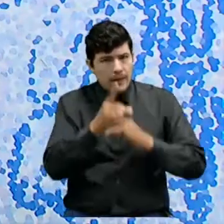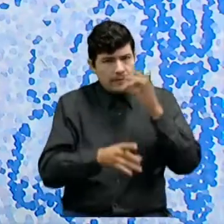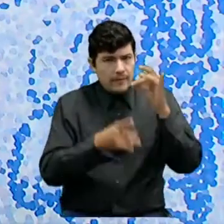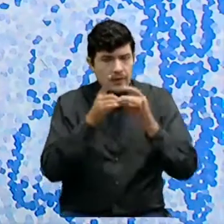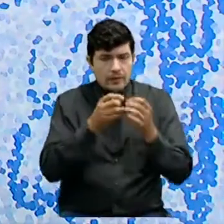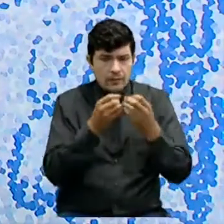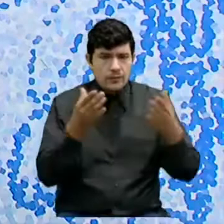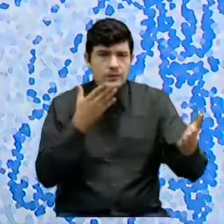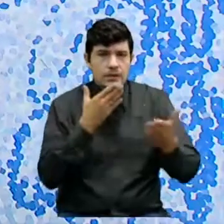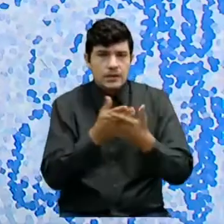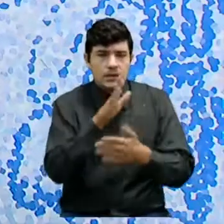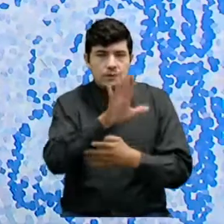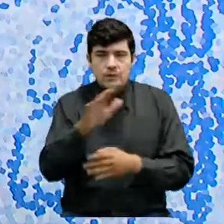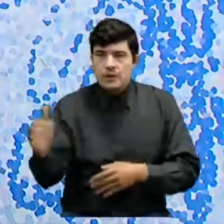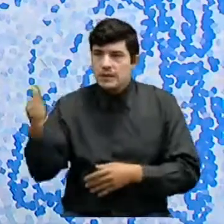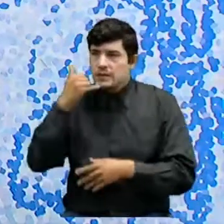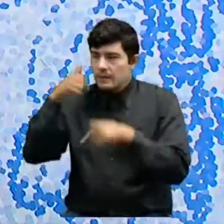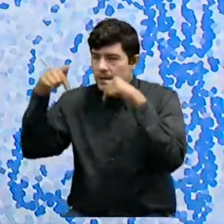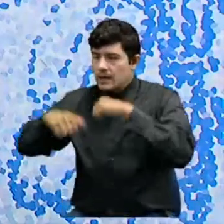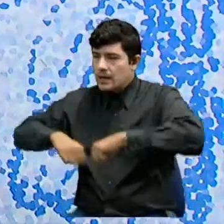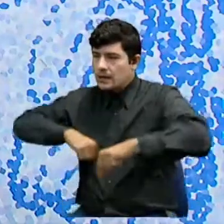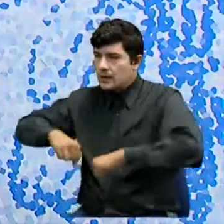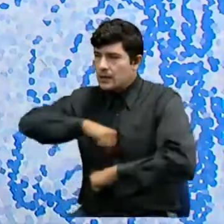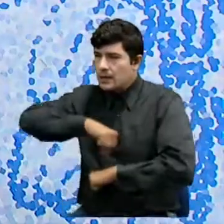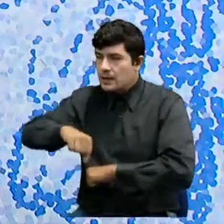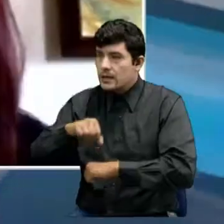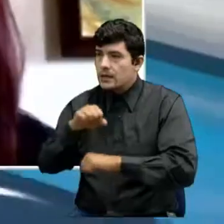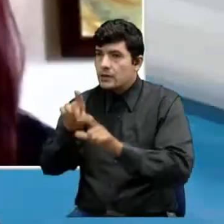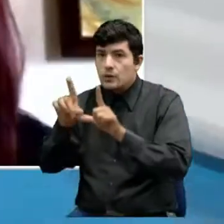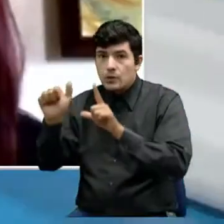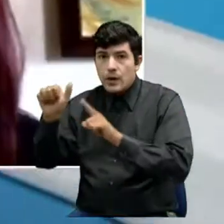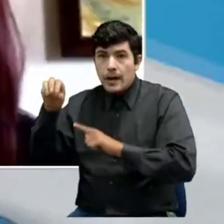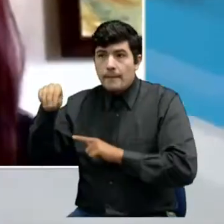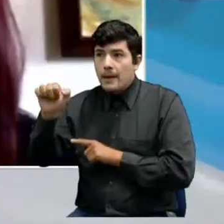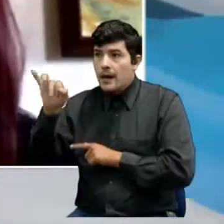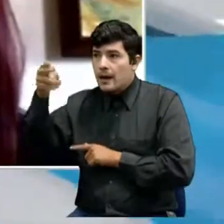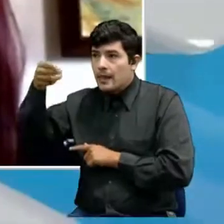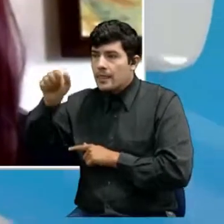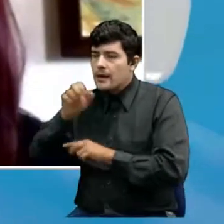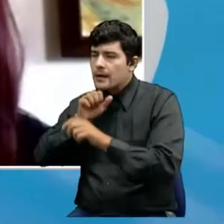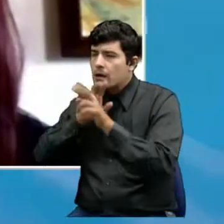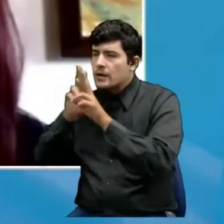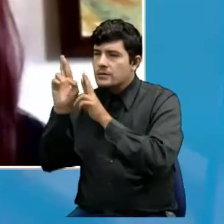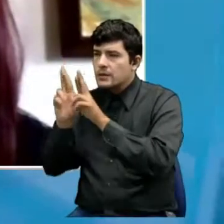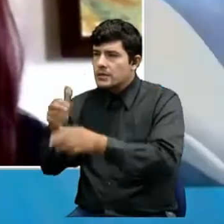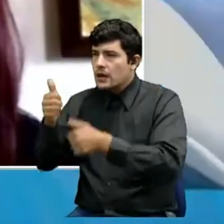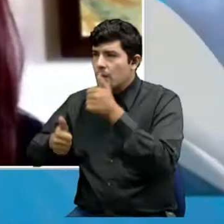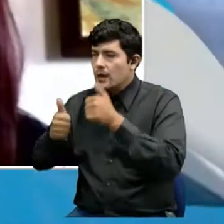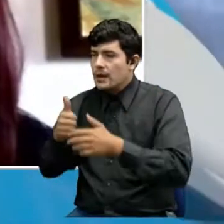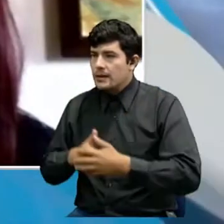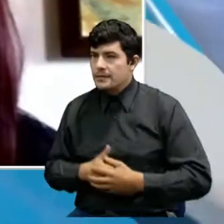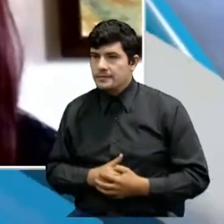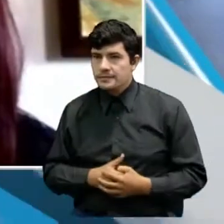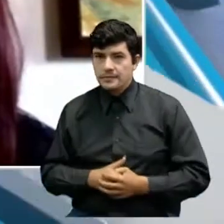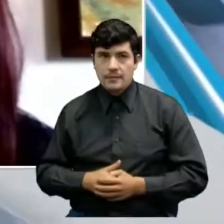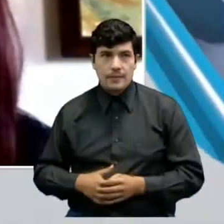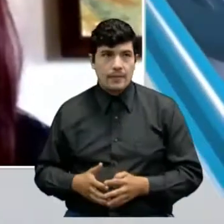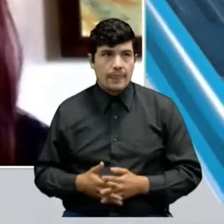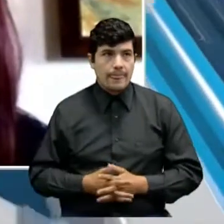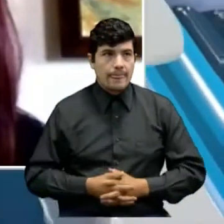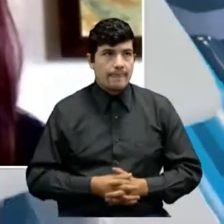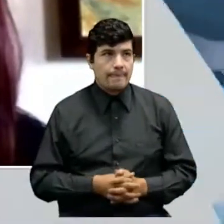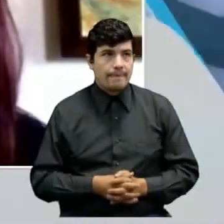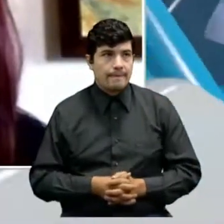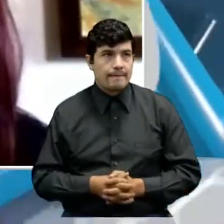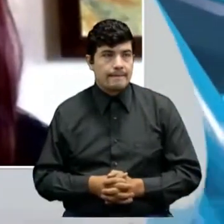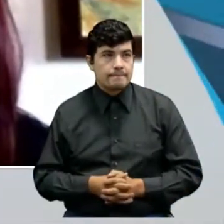muchísimas gracias por llamar a Actúe en Derecho. Bueno, doctora Marta, ¿qué podemos contestarle a nuestro televidente que nos llama de la ciudad de San Gil, del